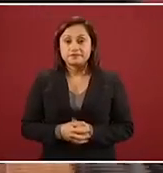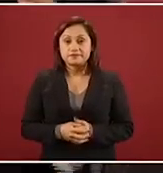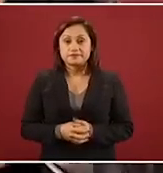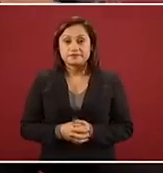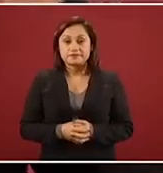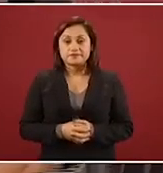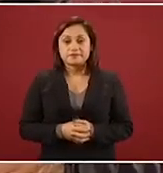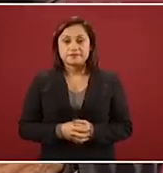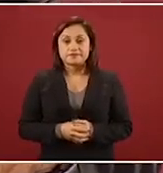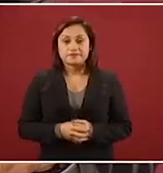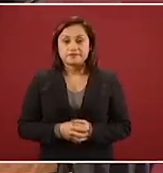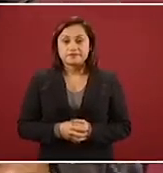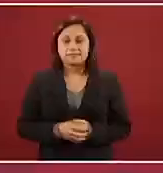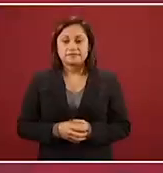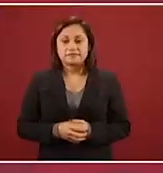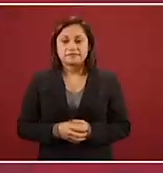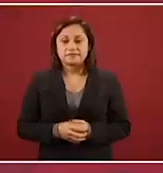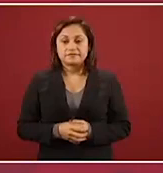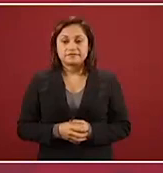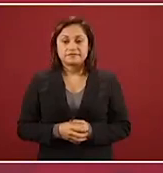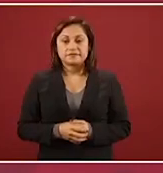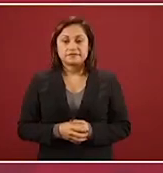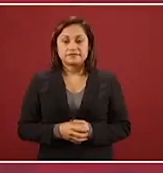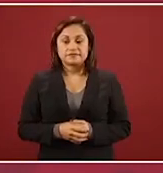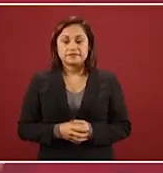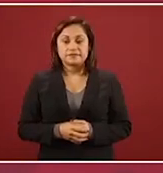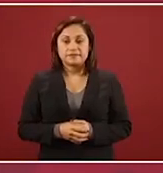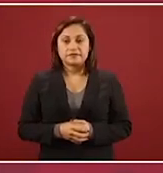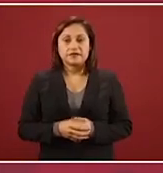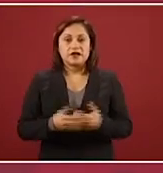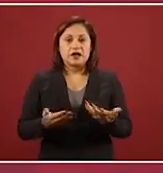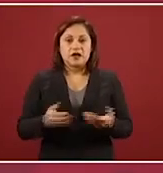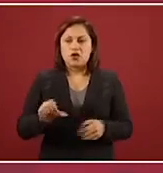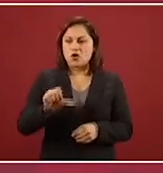era que saliera adelante una opción distinta, nueva.